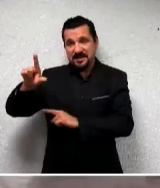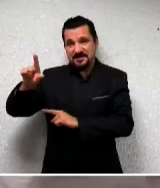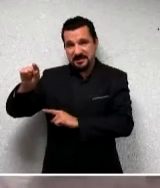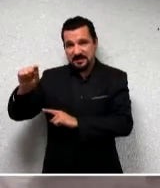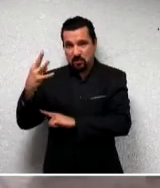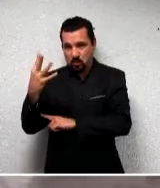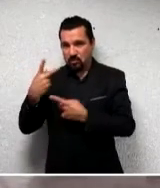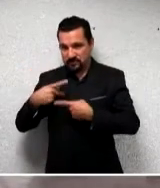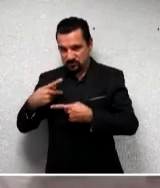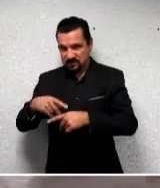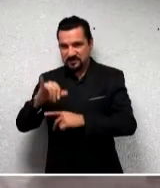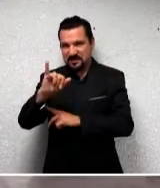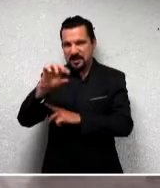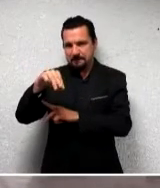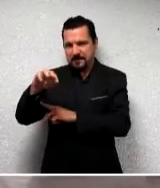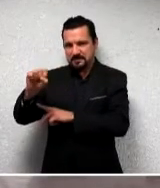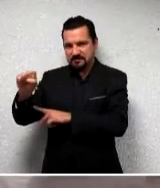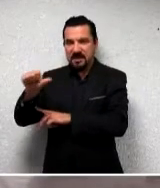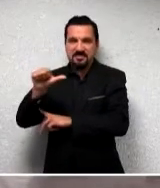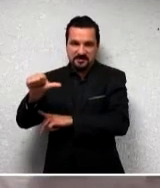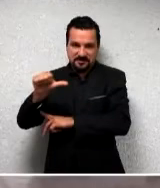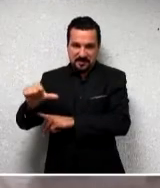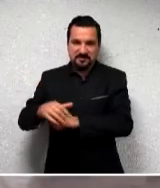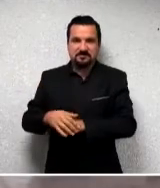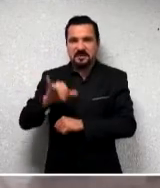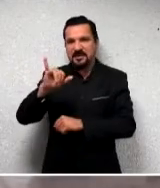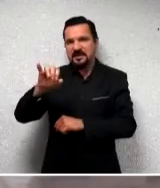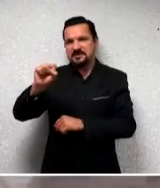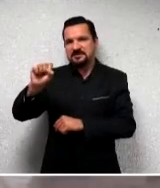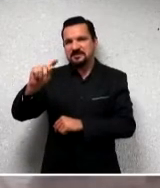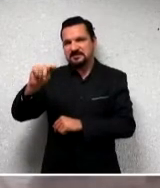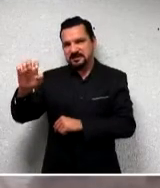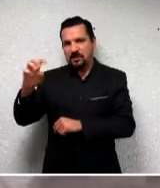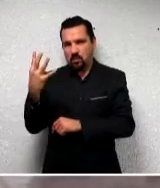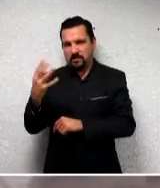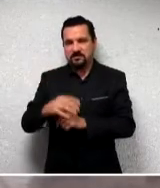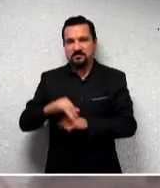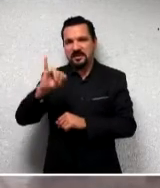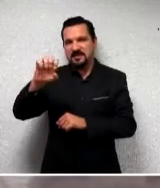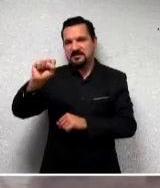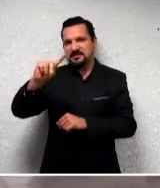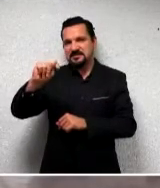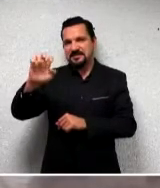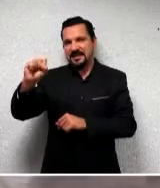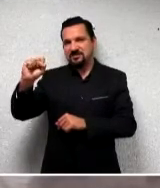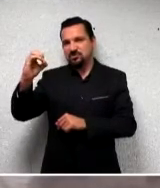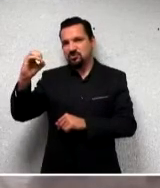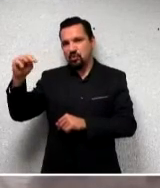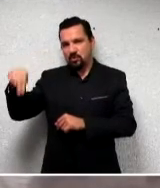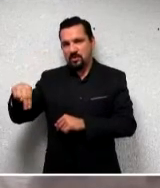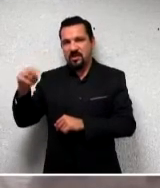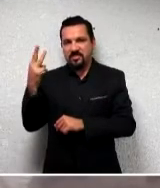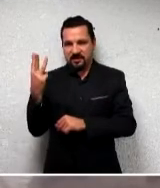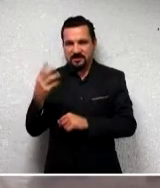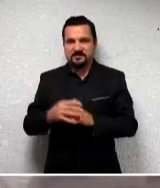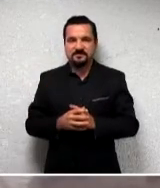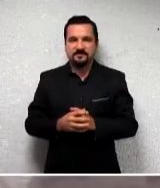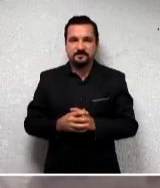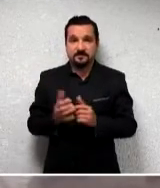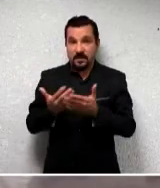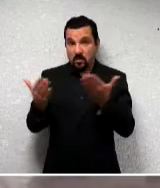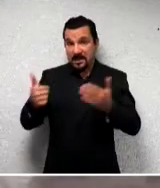y 16 y este 4 y usted son tres al momento seis pacientes